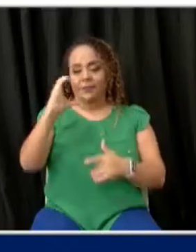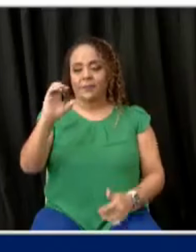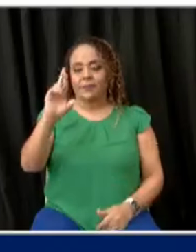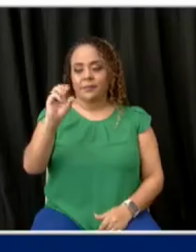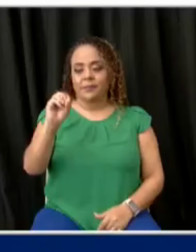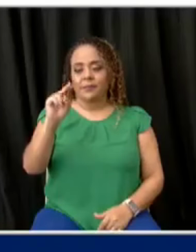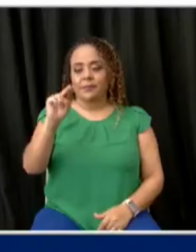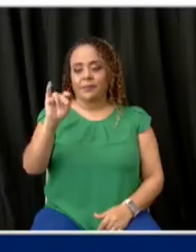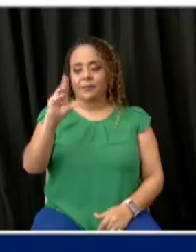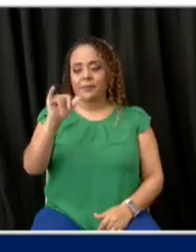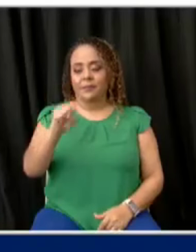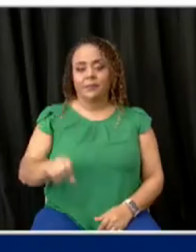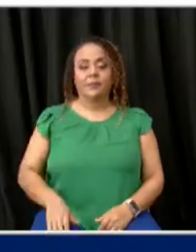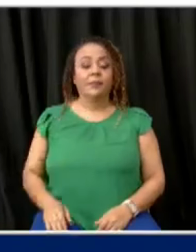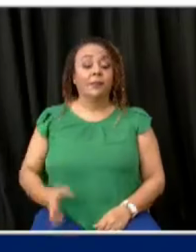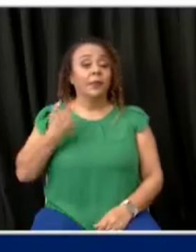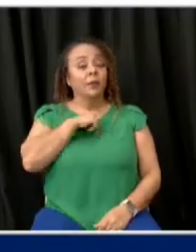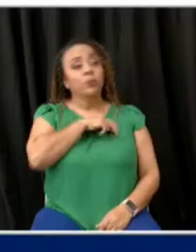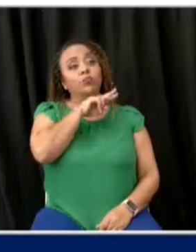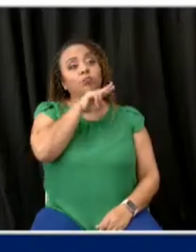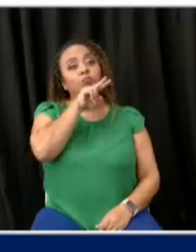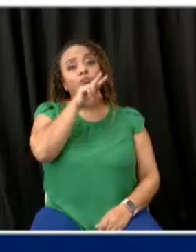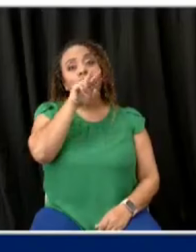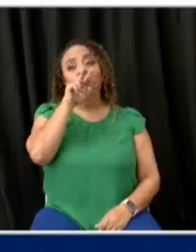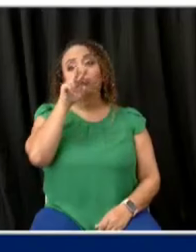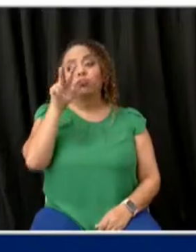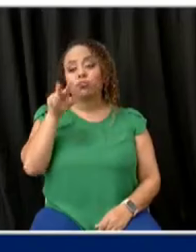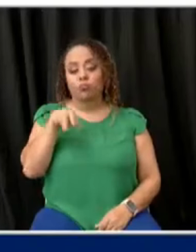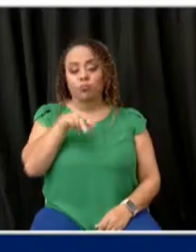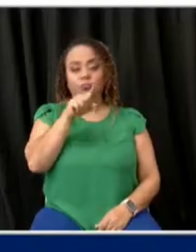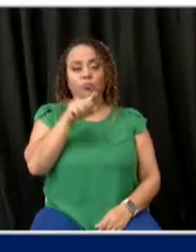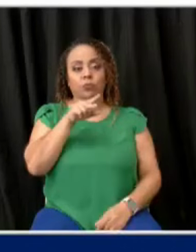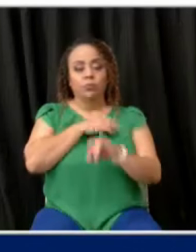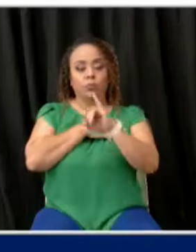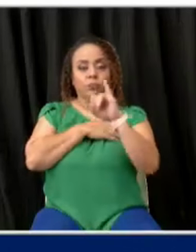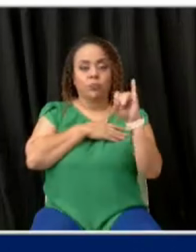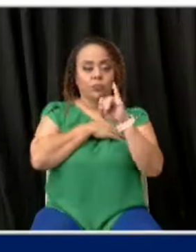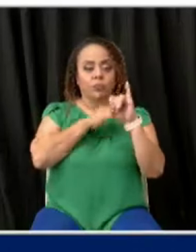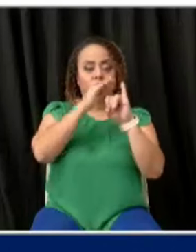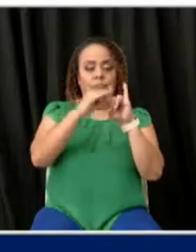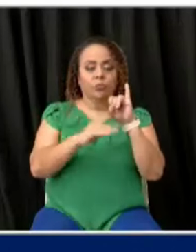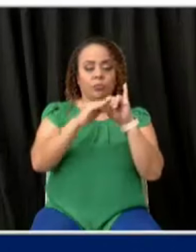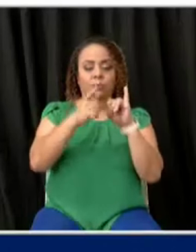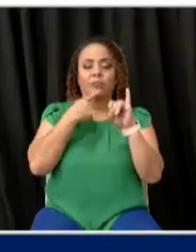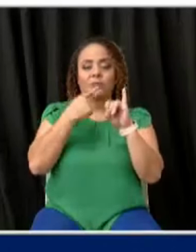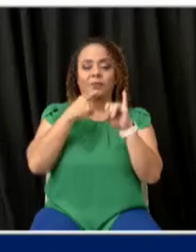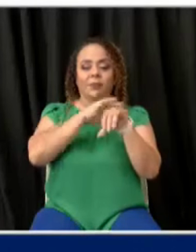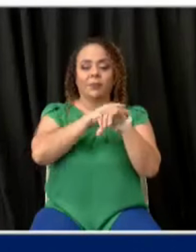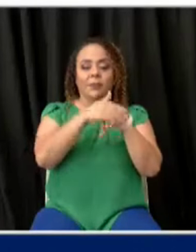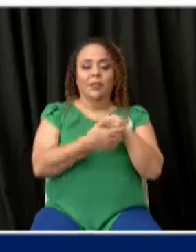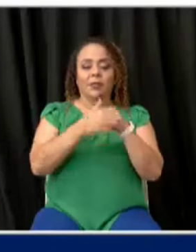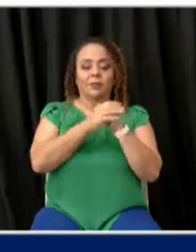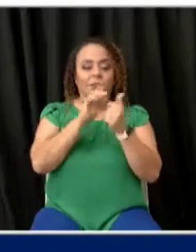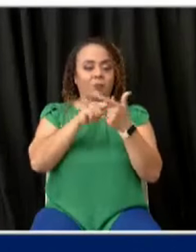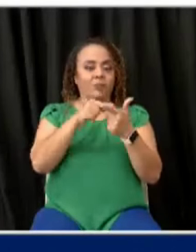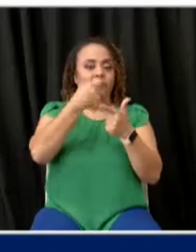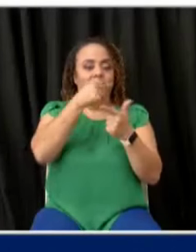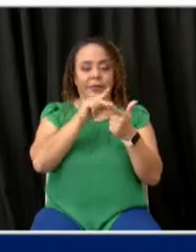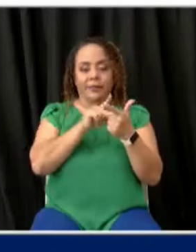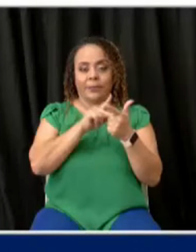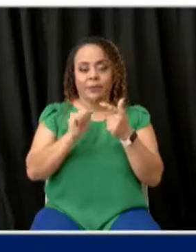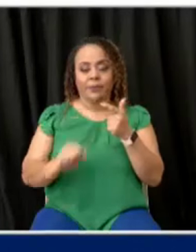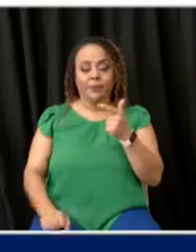sale, si nosotros vemos hacia la izquierda abajo ahí dice embarazo, medicamentos y qué sé yo. Okay.